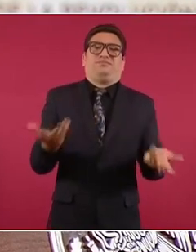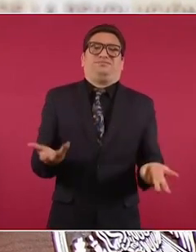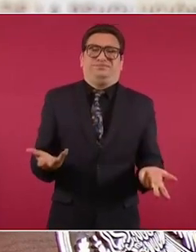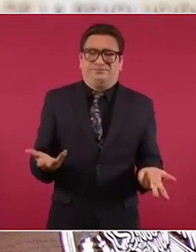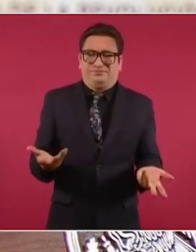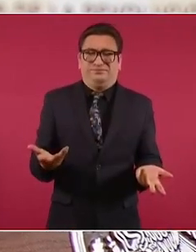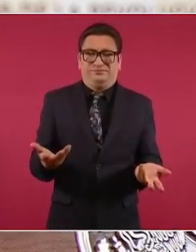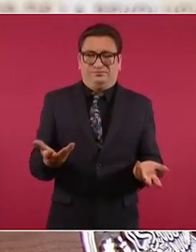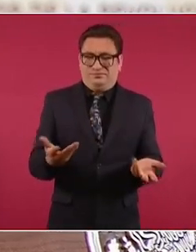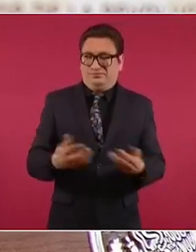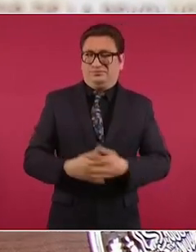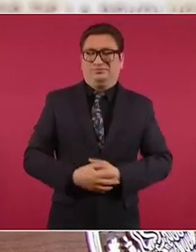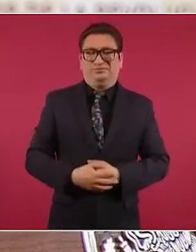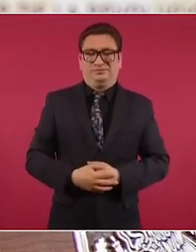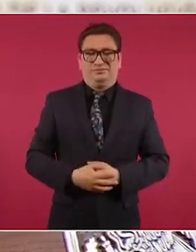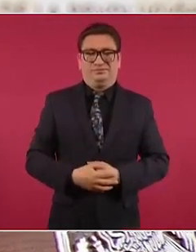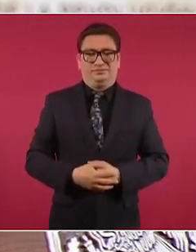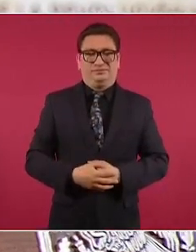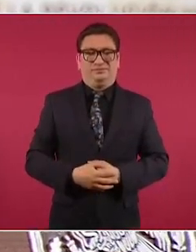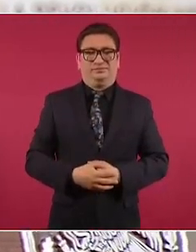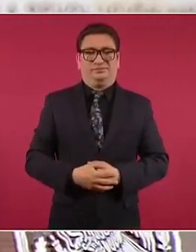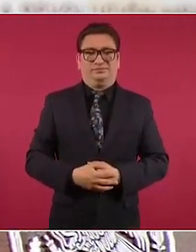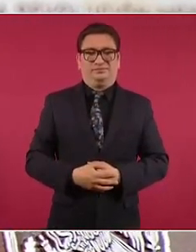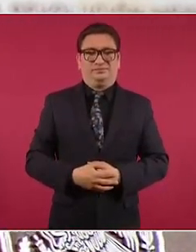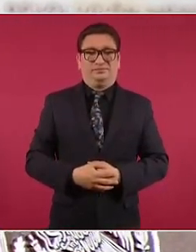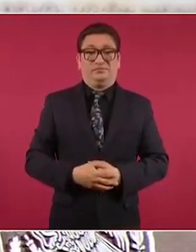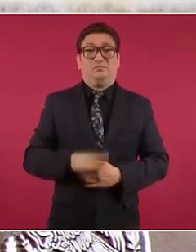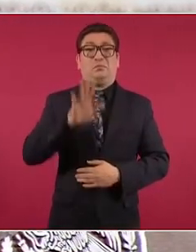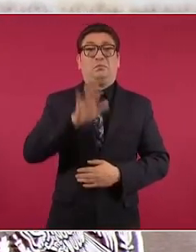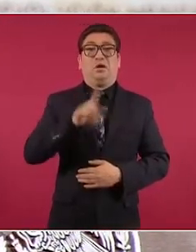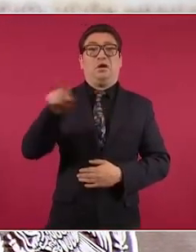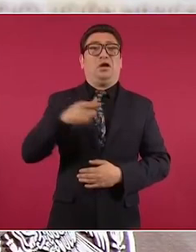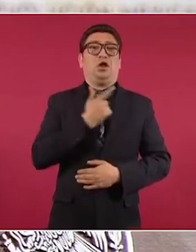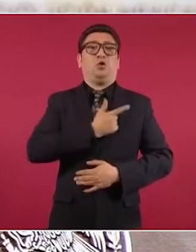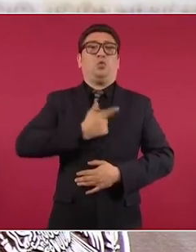es una especie de masoquismo.